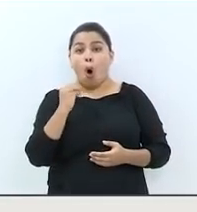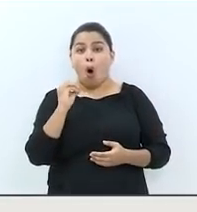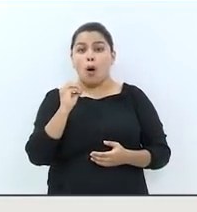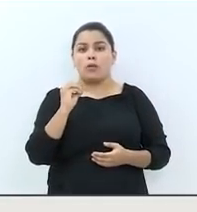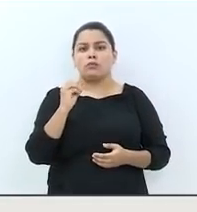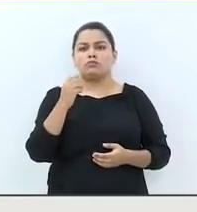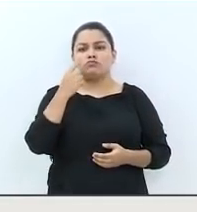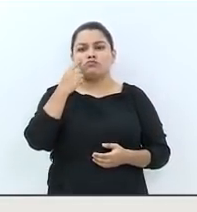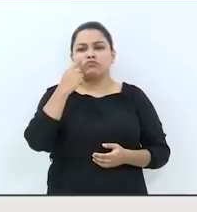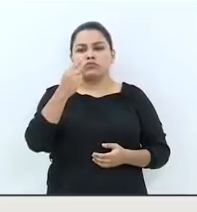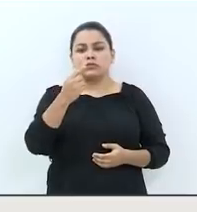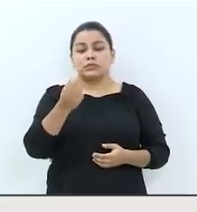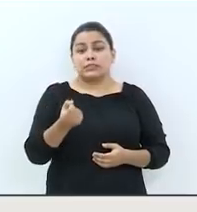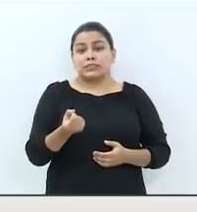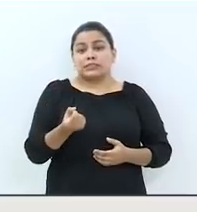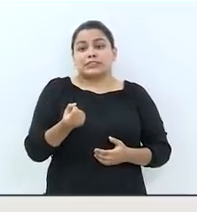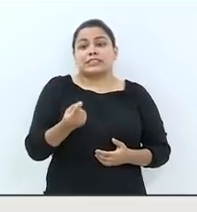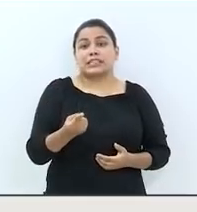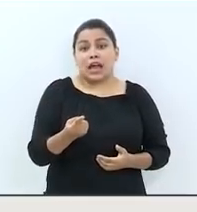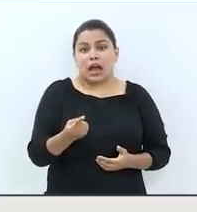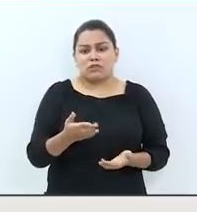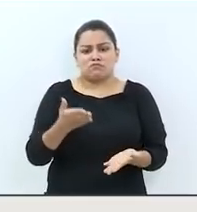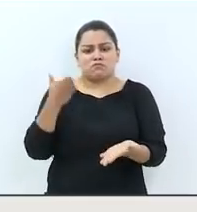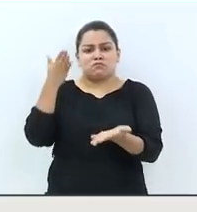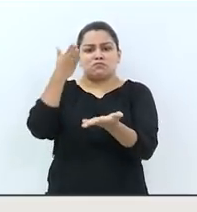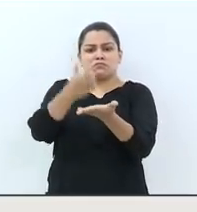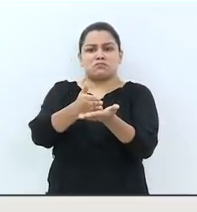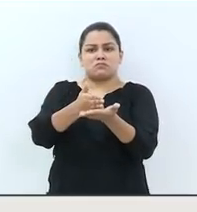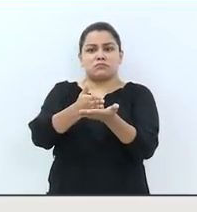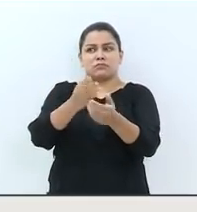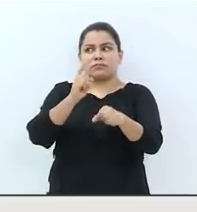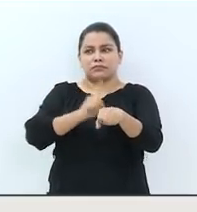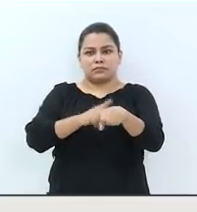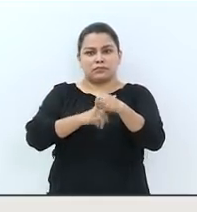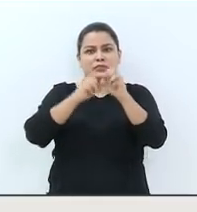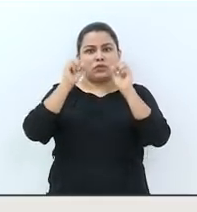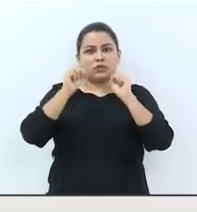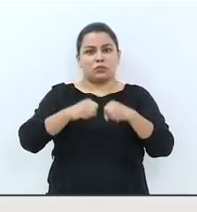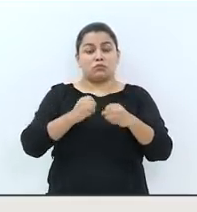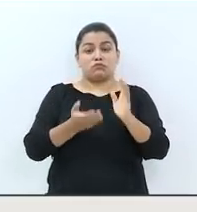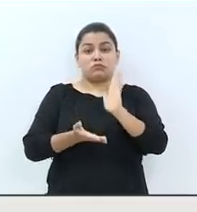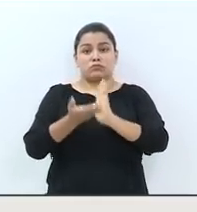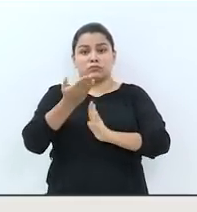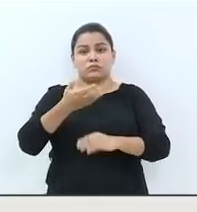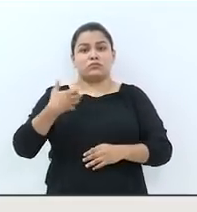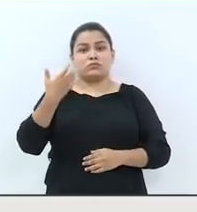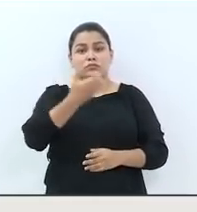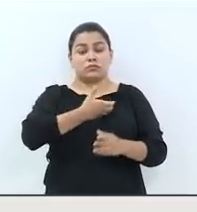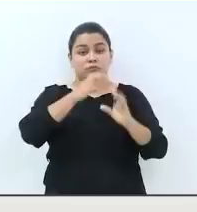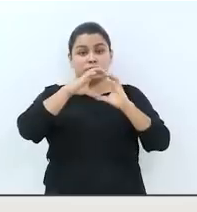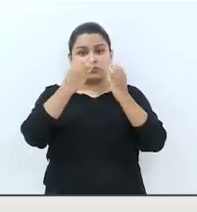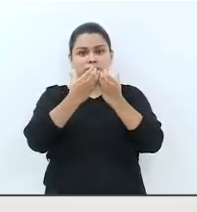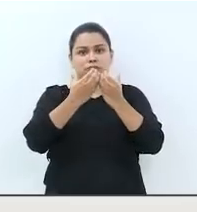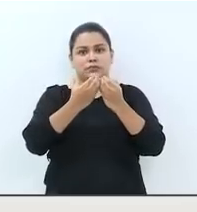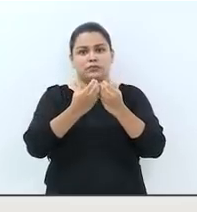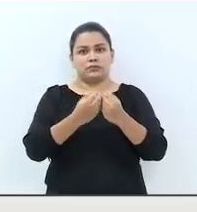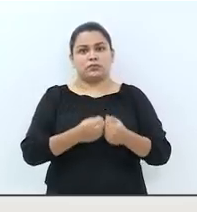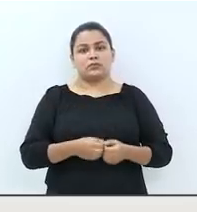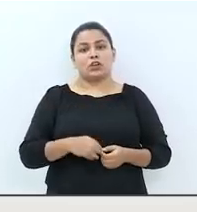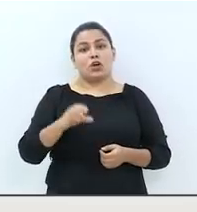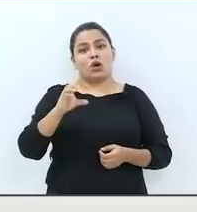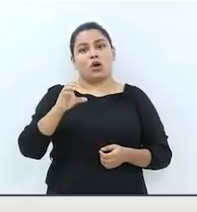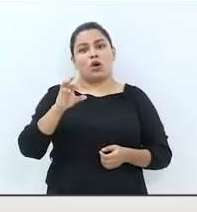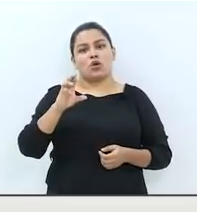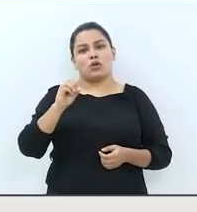la horizontalidad hasta donde nos es posible al momento de desarrollar nuestras clases. La